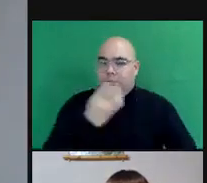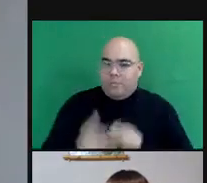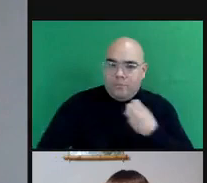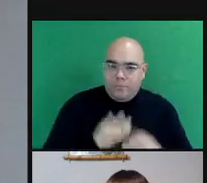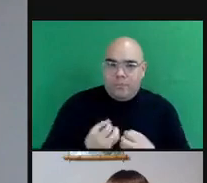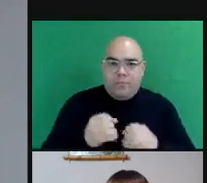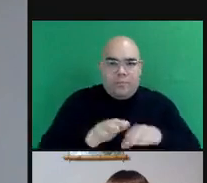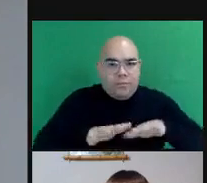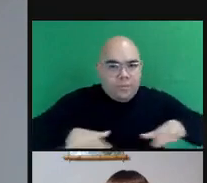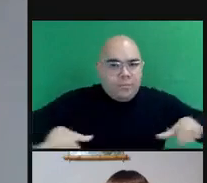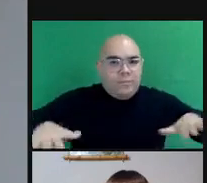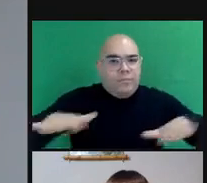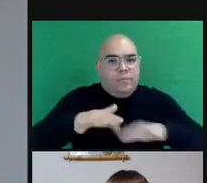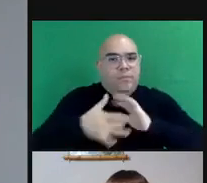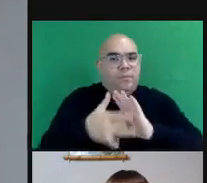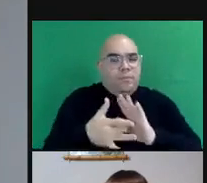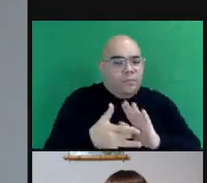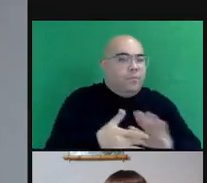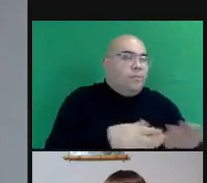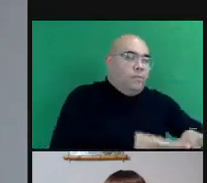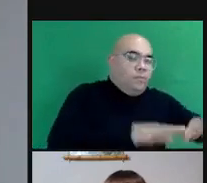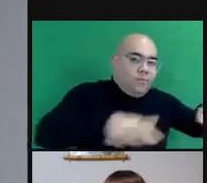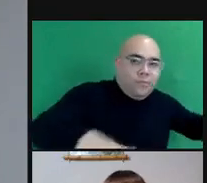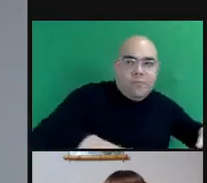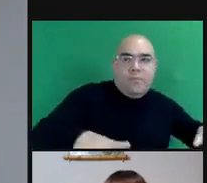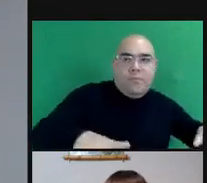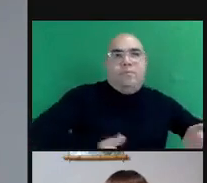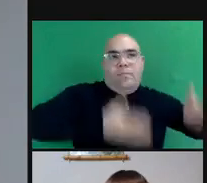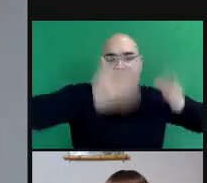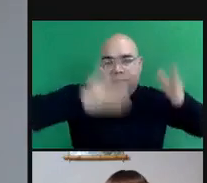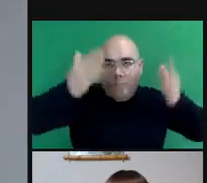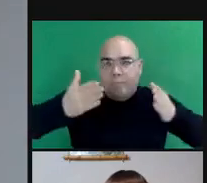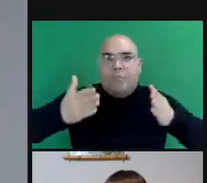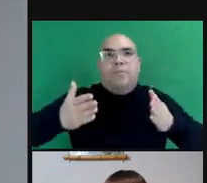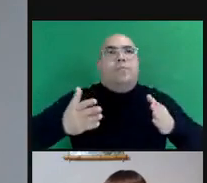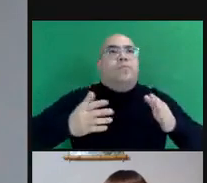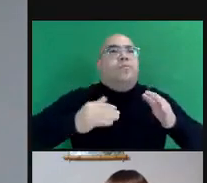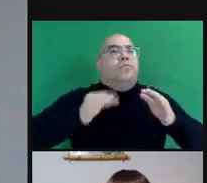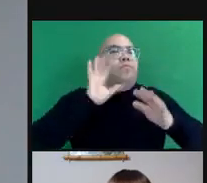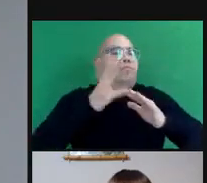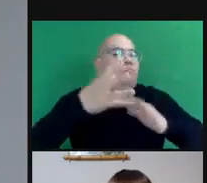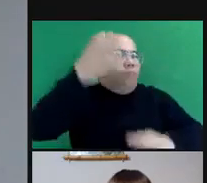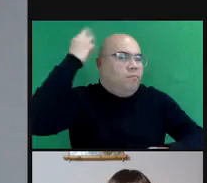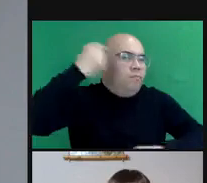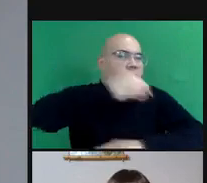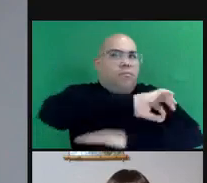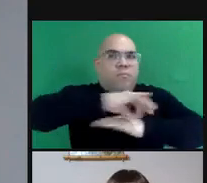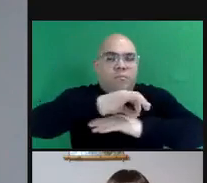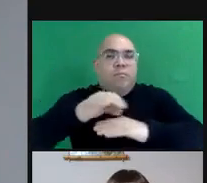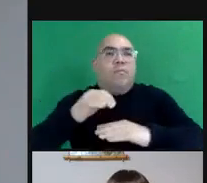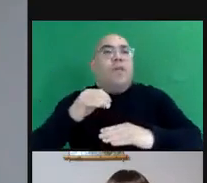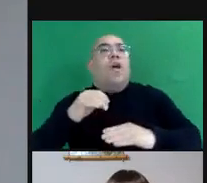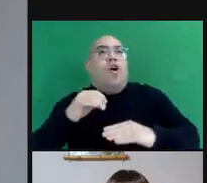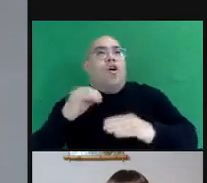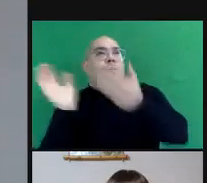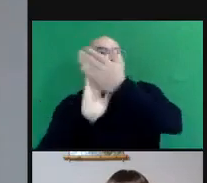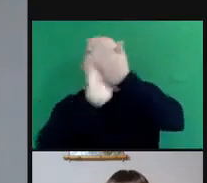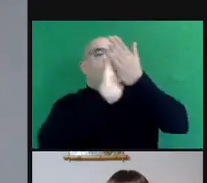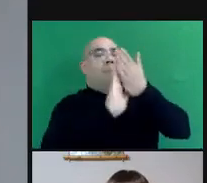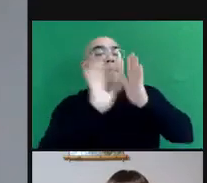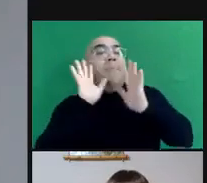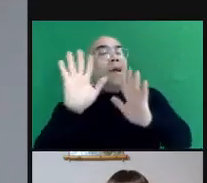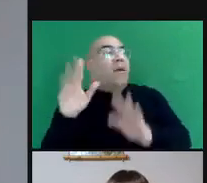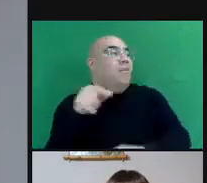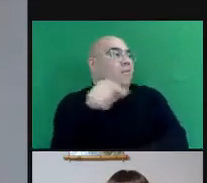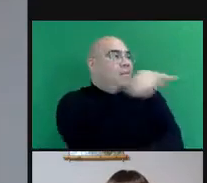urbano, arquitectónico y patrimonial sin omitir sus características contestatarias? Supremamente importante